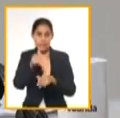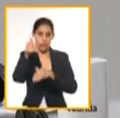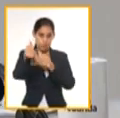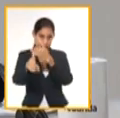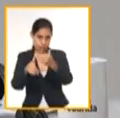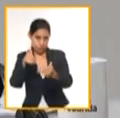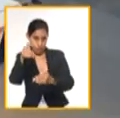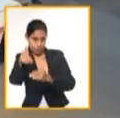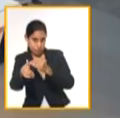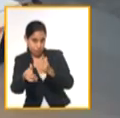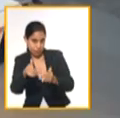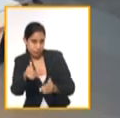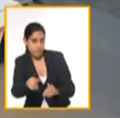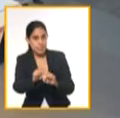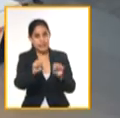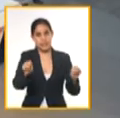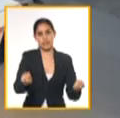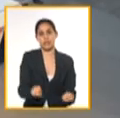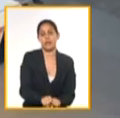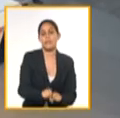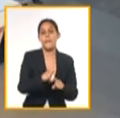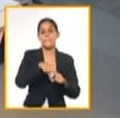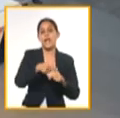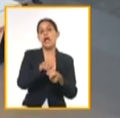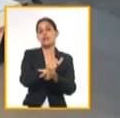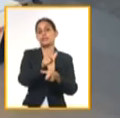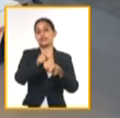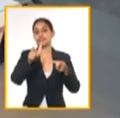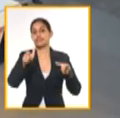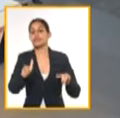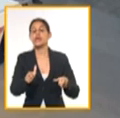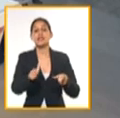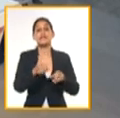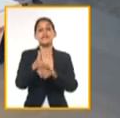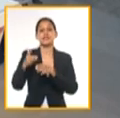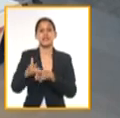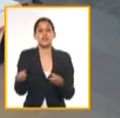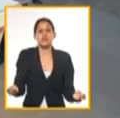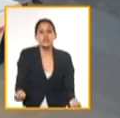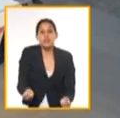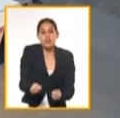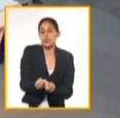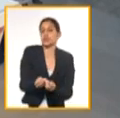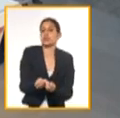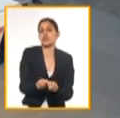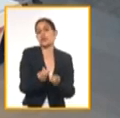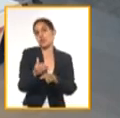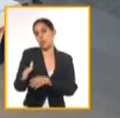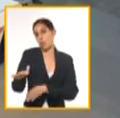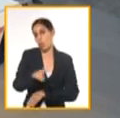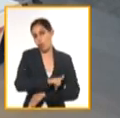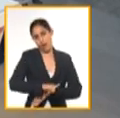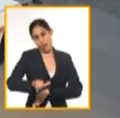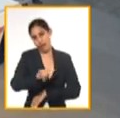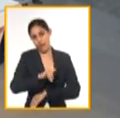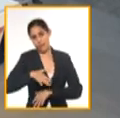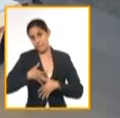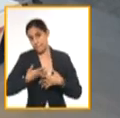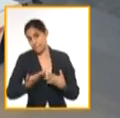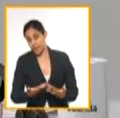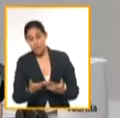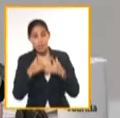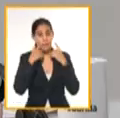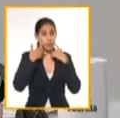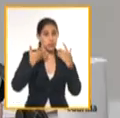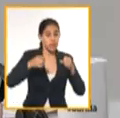sistema. Ya a partir de las microislas comienzan a la recuperación paulatina y con ello a recuperarse también paulatinamente los sistemas de abasto del país.